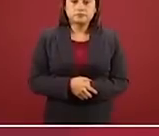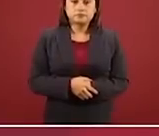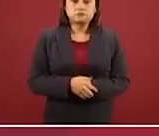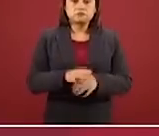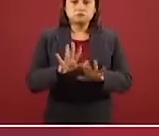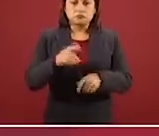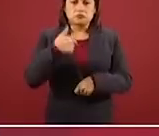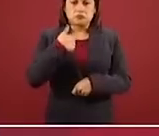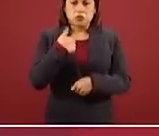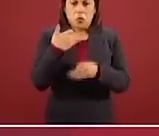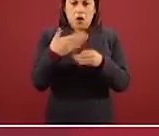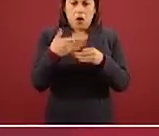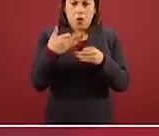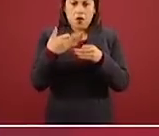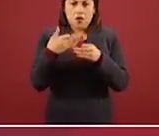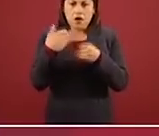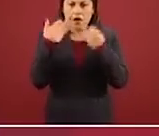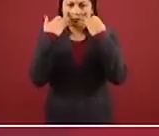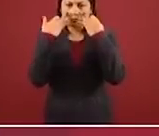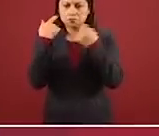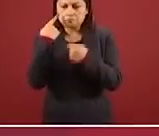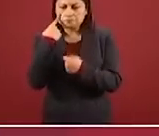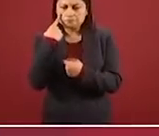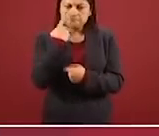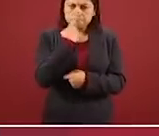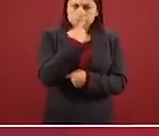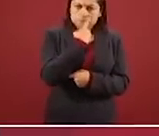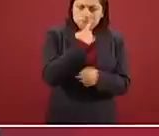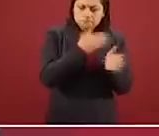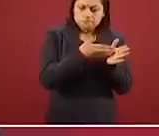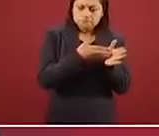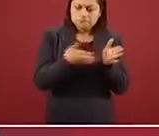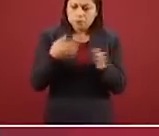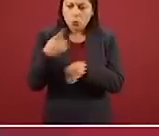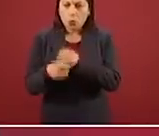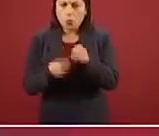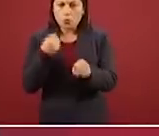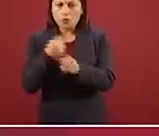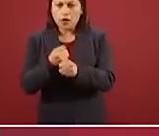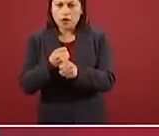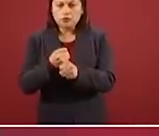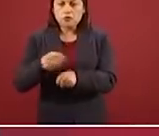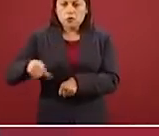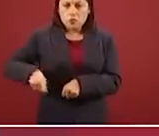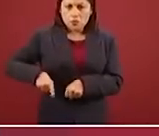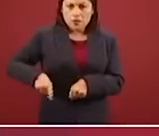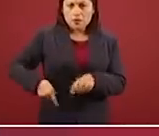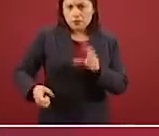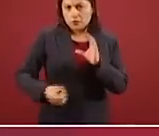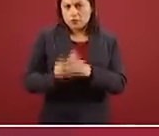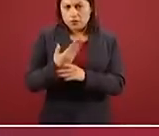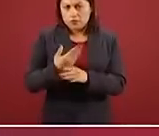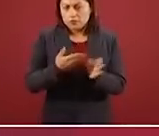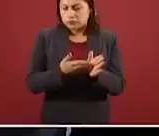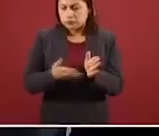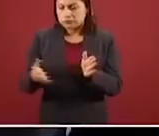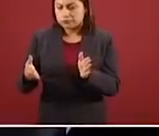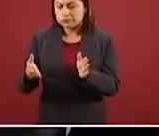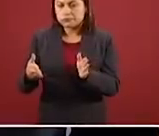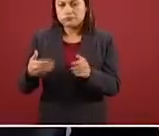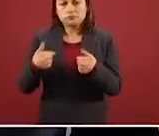y por este año de gobierno, de que no vamos a aumentar la deuda pública